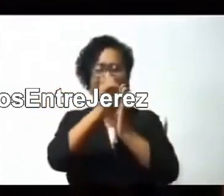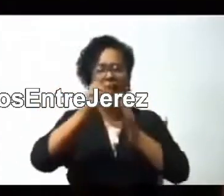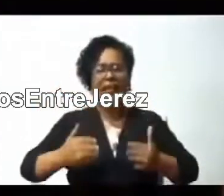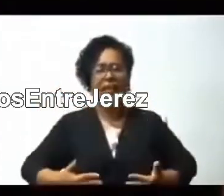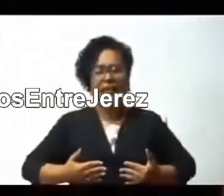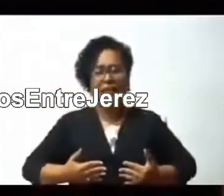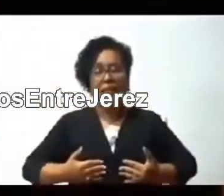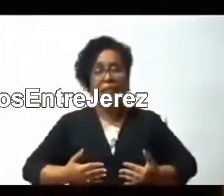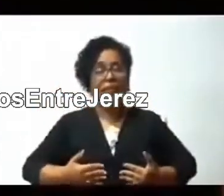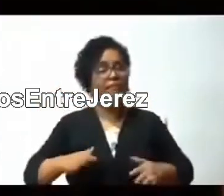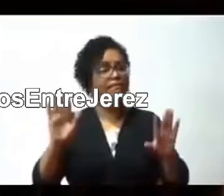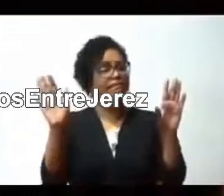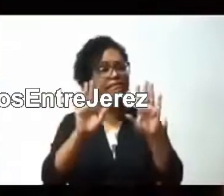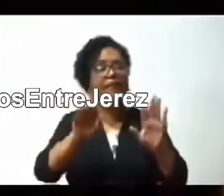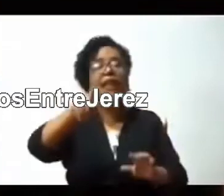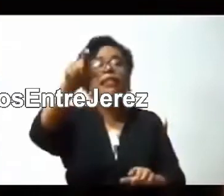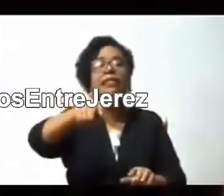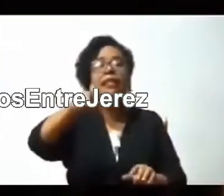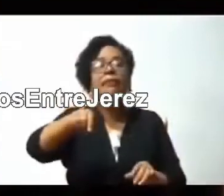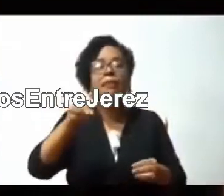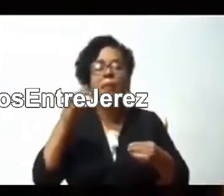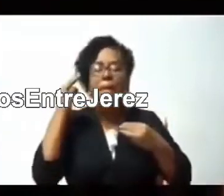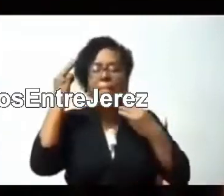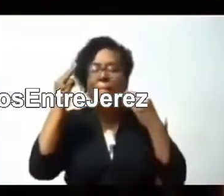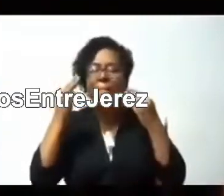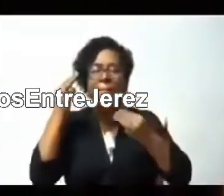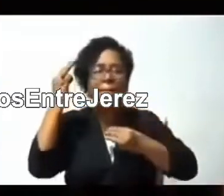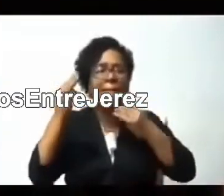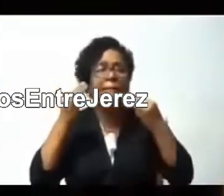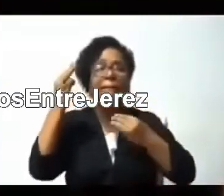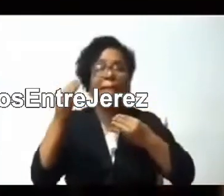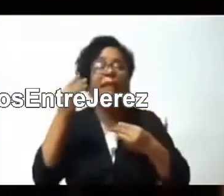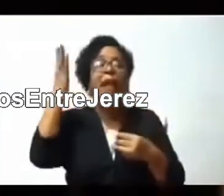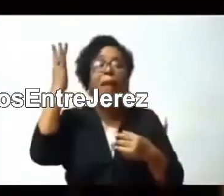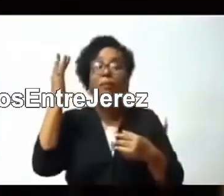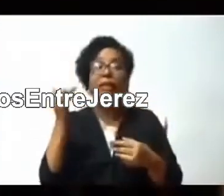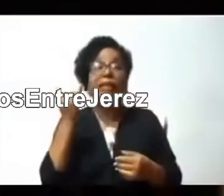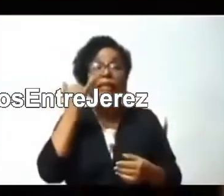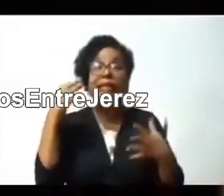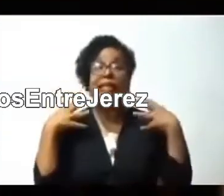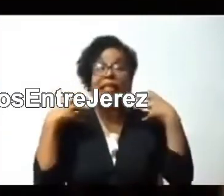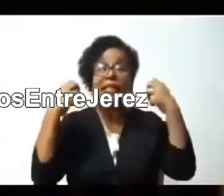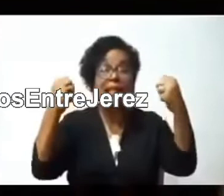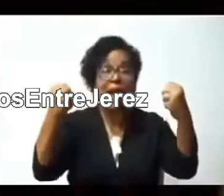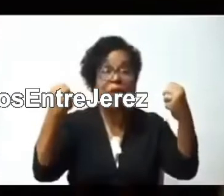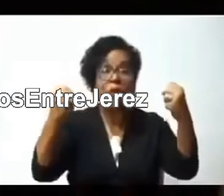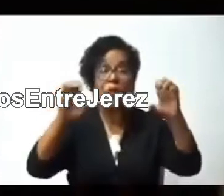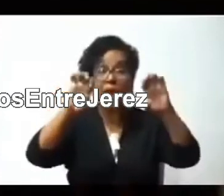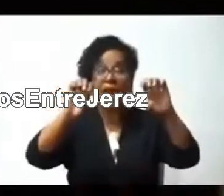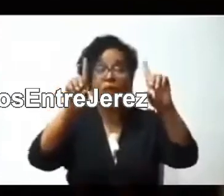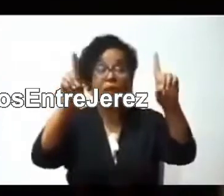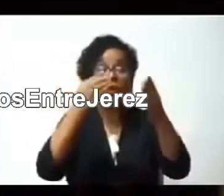al conmemorarse este miércoles 19, el Día Mundial de la Lucha contra el Cáncer de Mama, la diputada Juliana O'Neill se refirió a